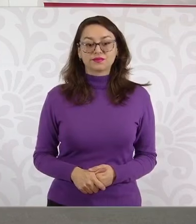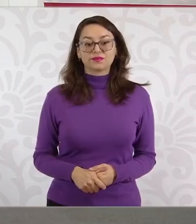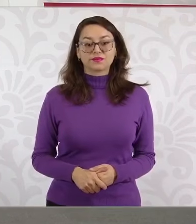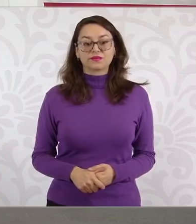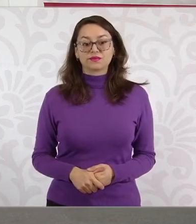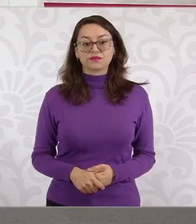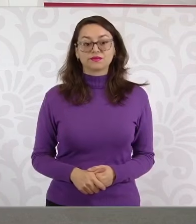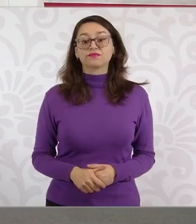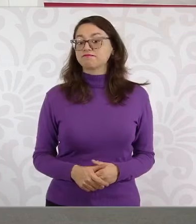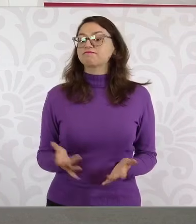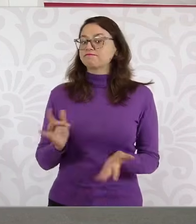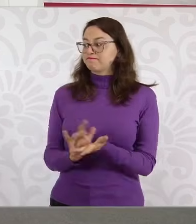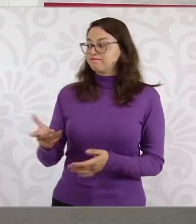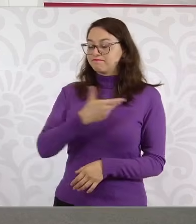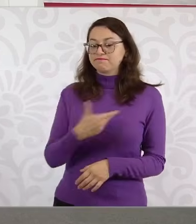Gracias, presidente.